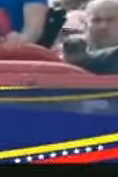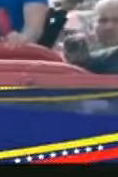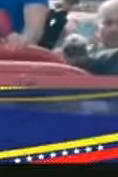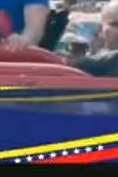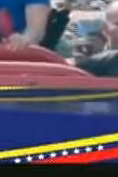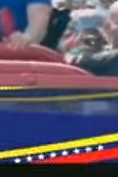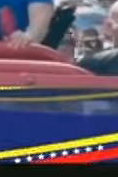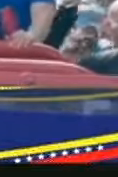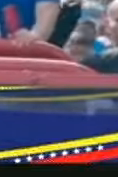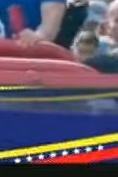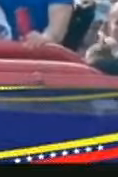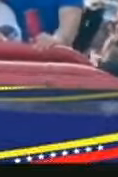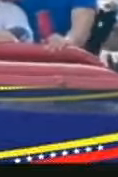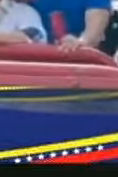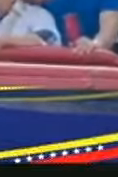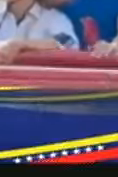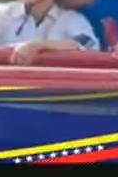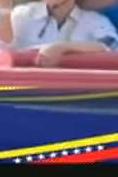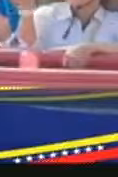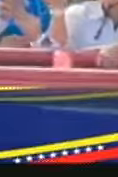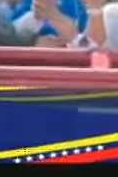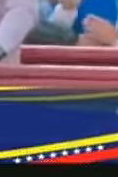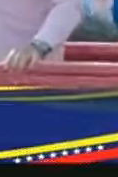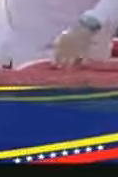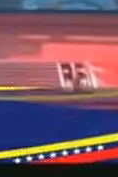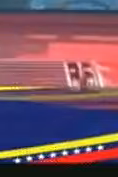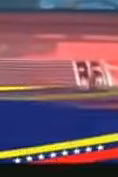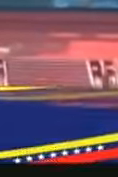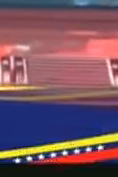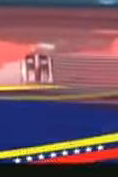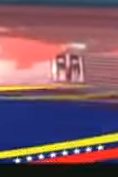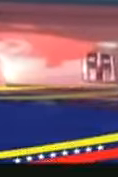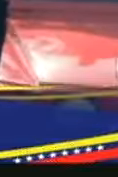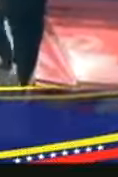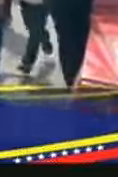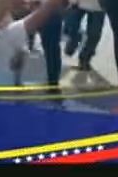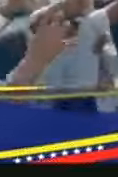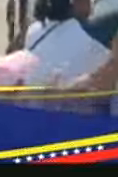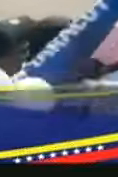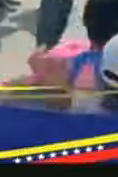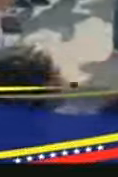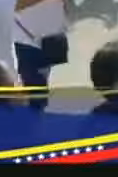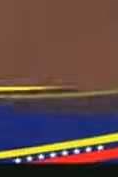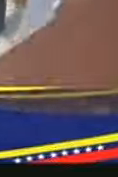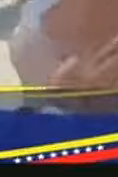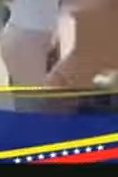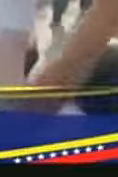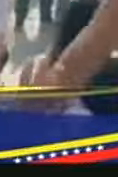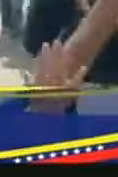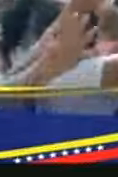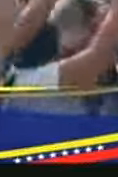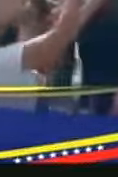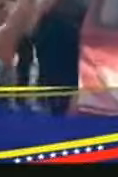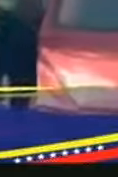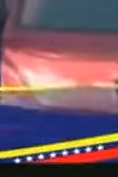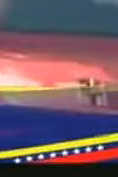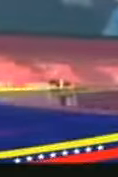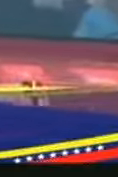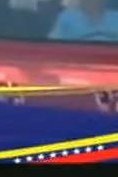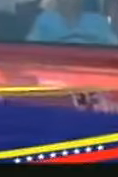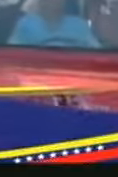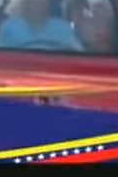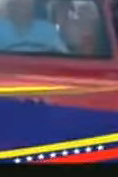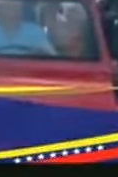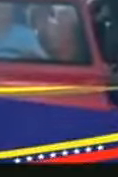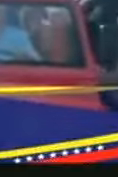cómo con mucha alegría, en compañía de autoridades, el presidente saluda a su pueblo, el pueblo que hoy desborda las calles